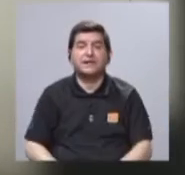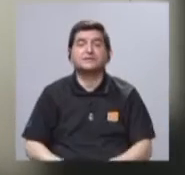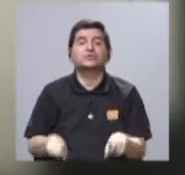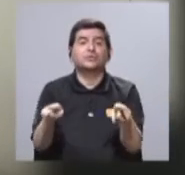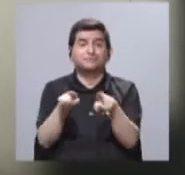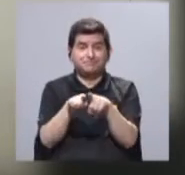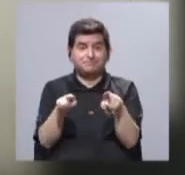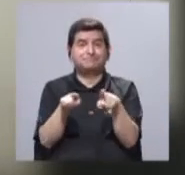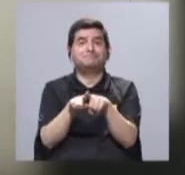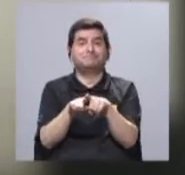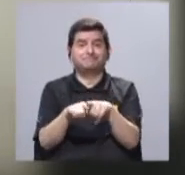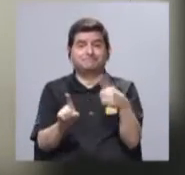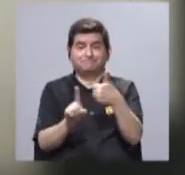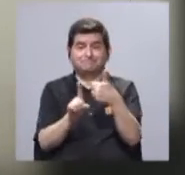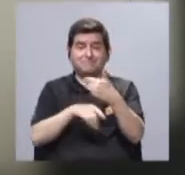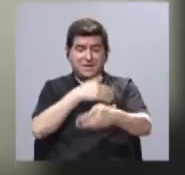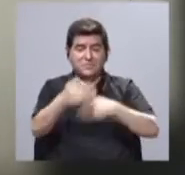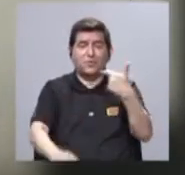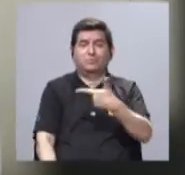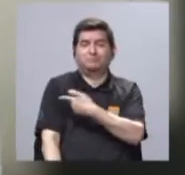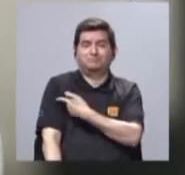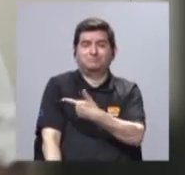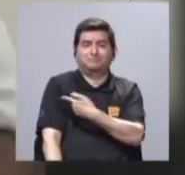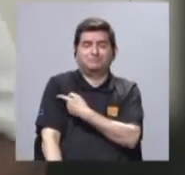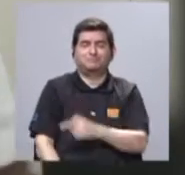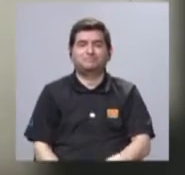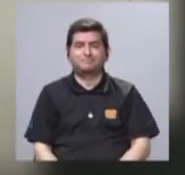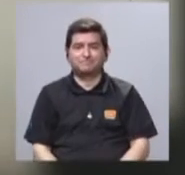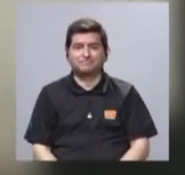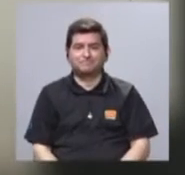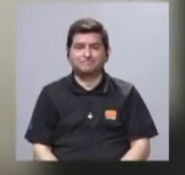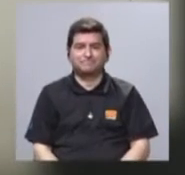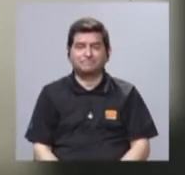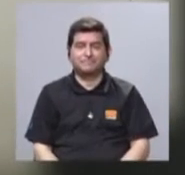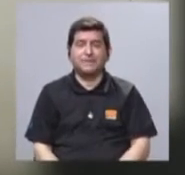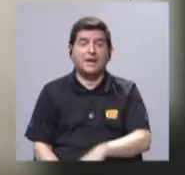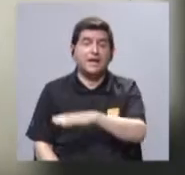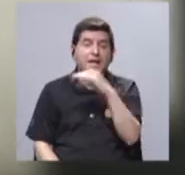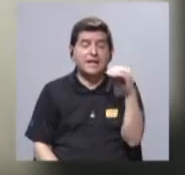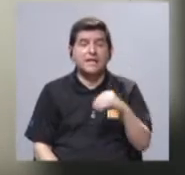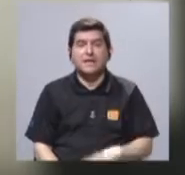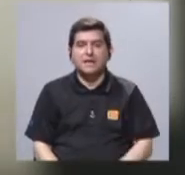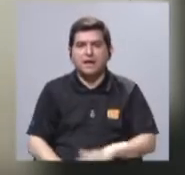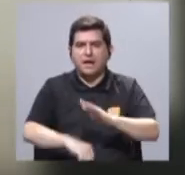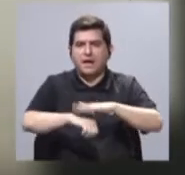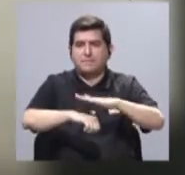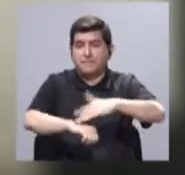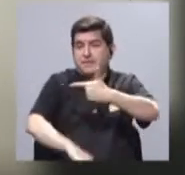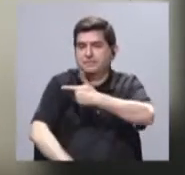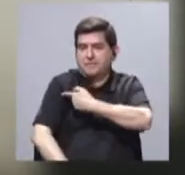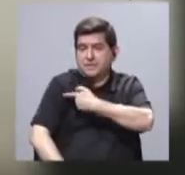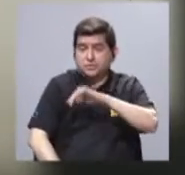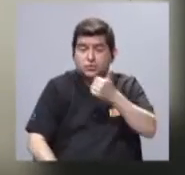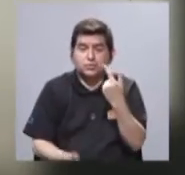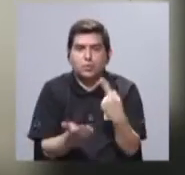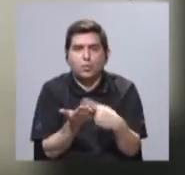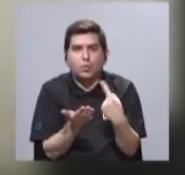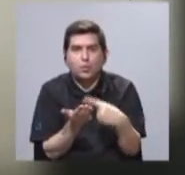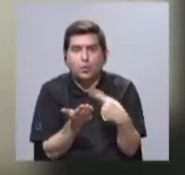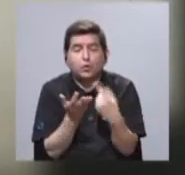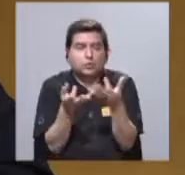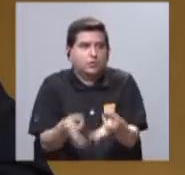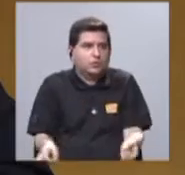las propias la propia vacunación y en cuanto a las patentes que el otro debate